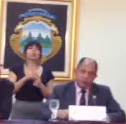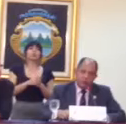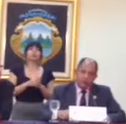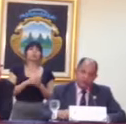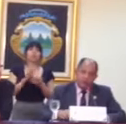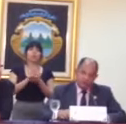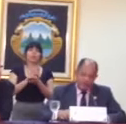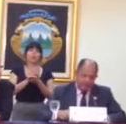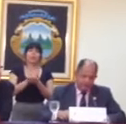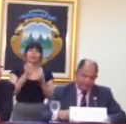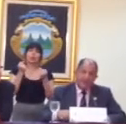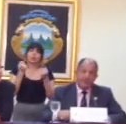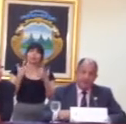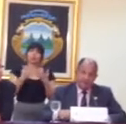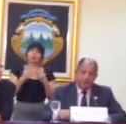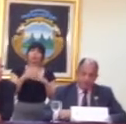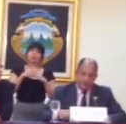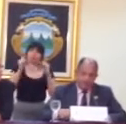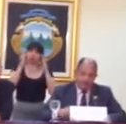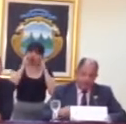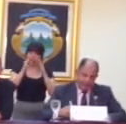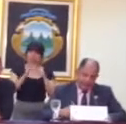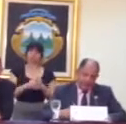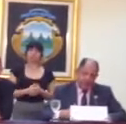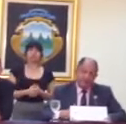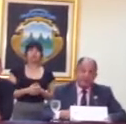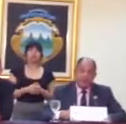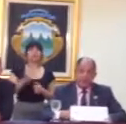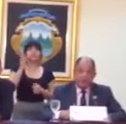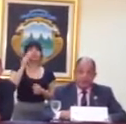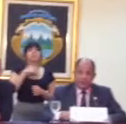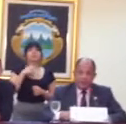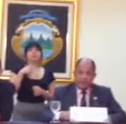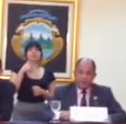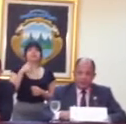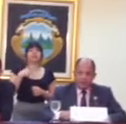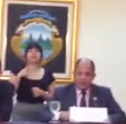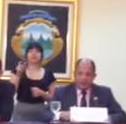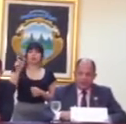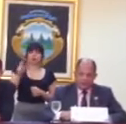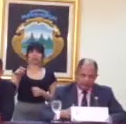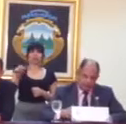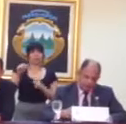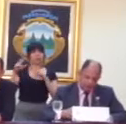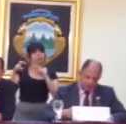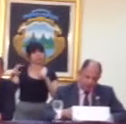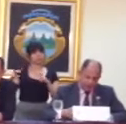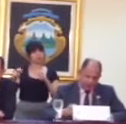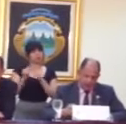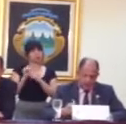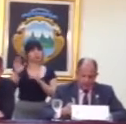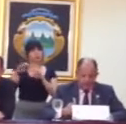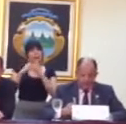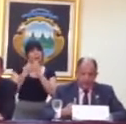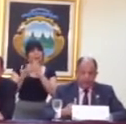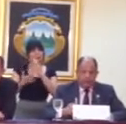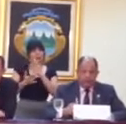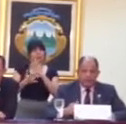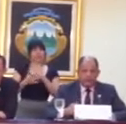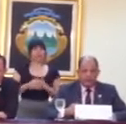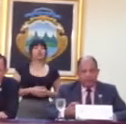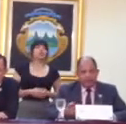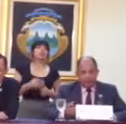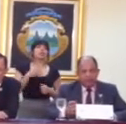un documento muy llamativo. La señora ministra me dijo que ella estaba también analizándolo con su equipo técnico.